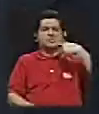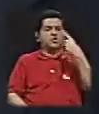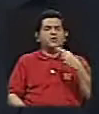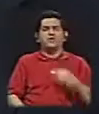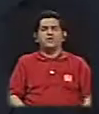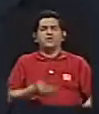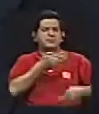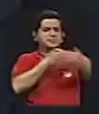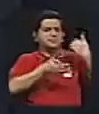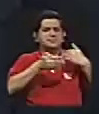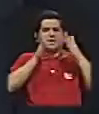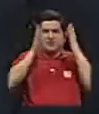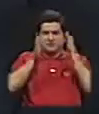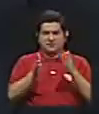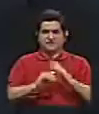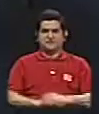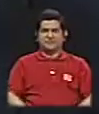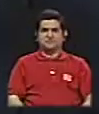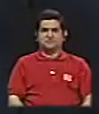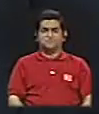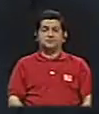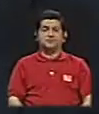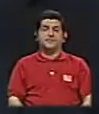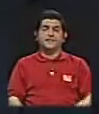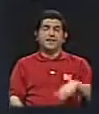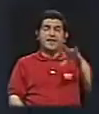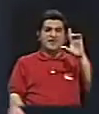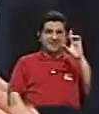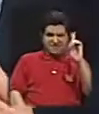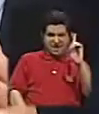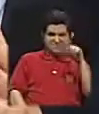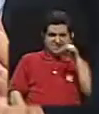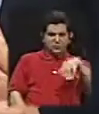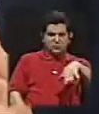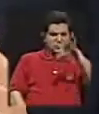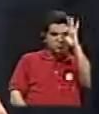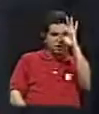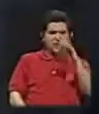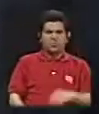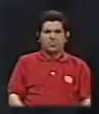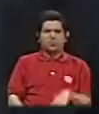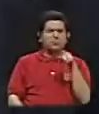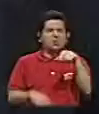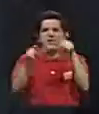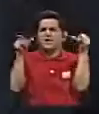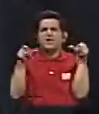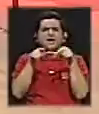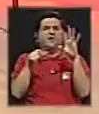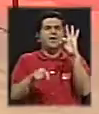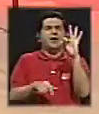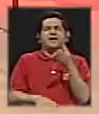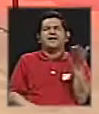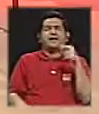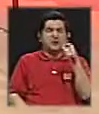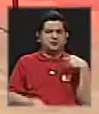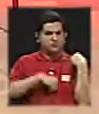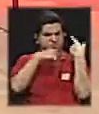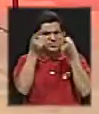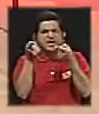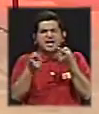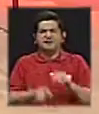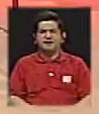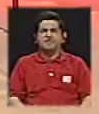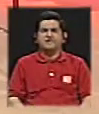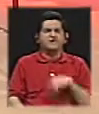bien. David, ¿qué fue lo que usted encontró en Térraba? Usted fue allá y ¿con